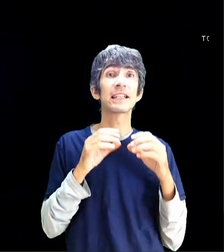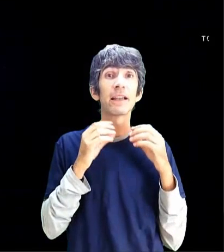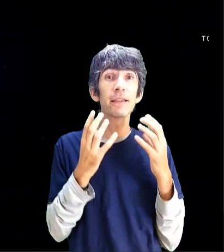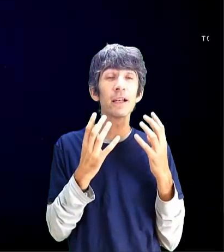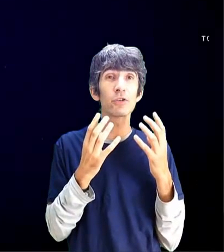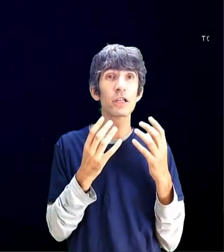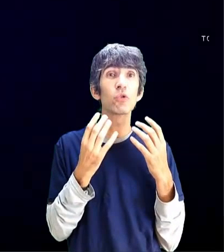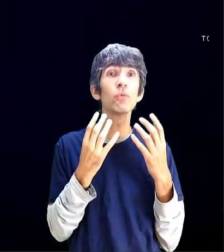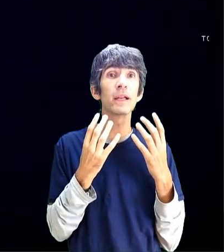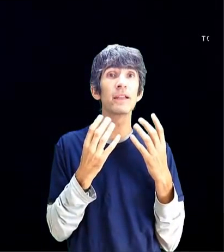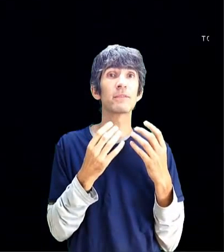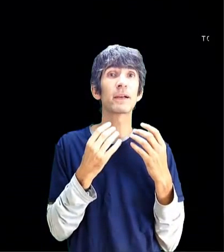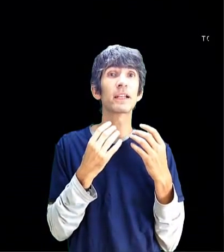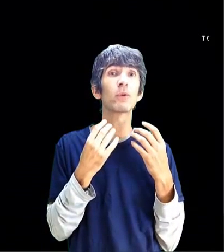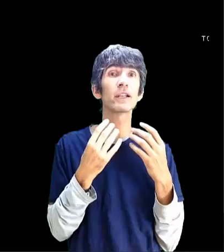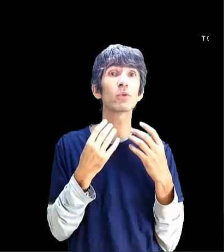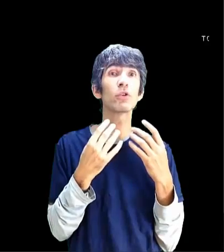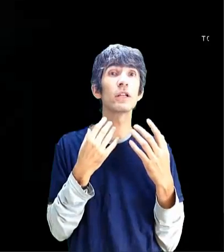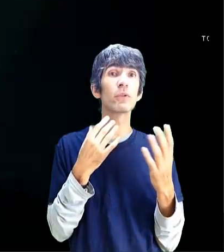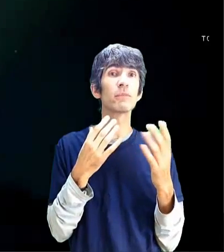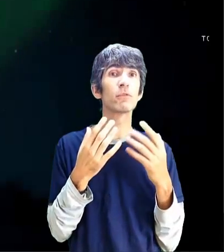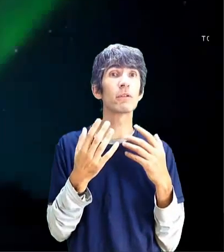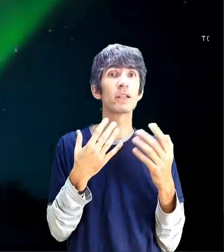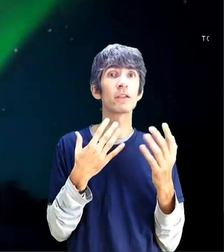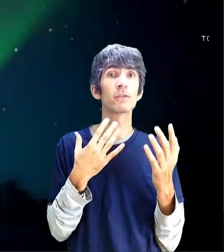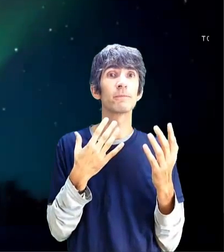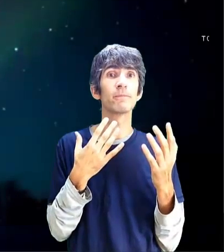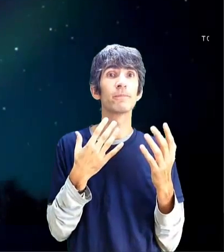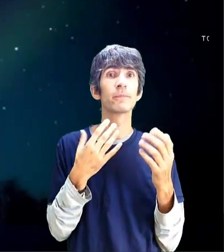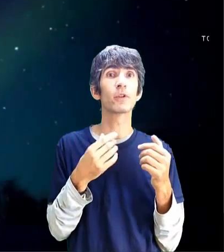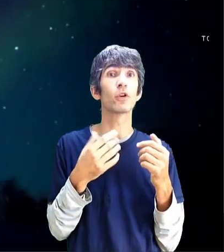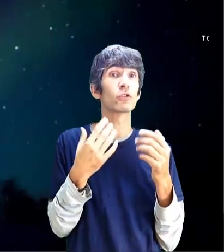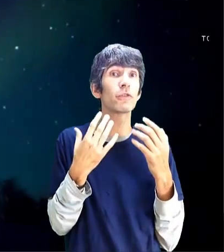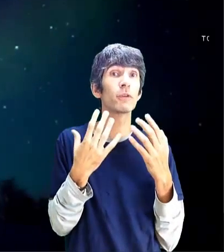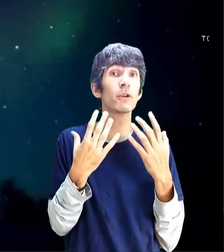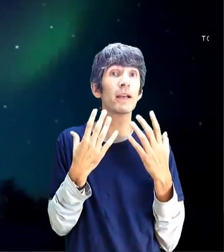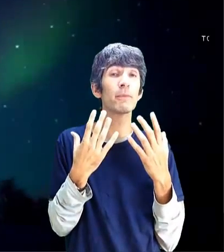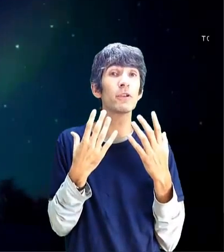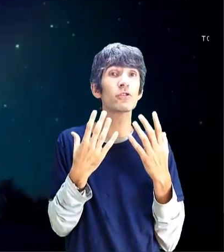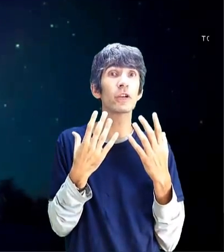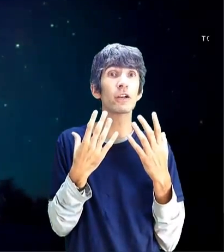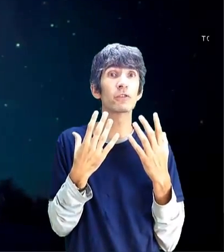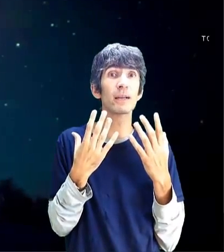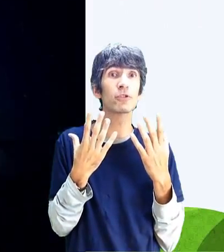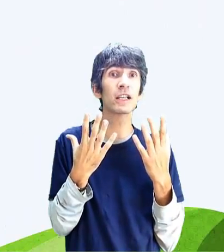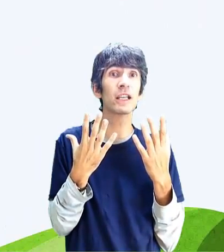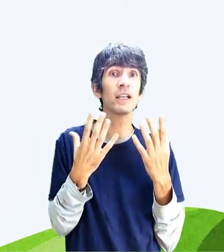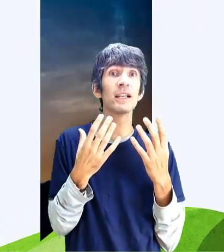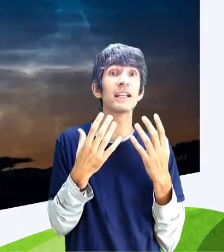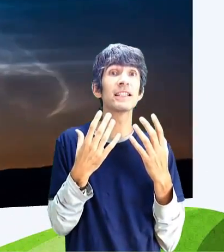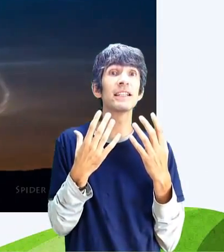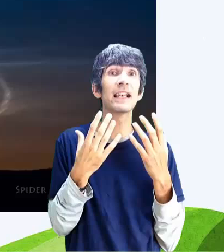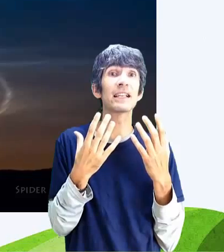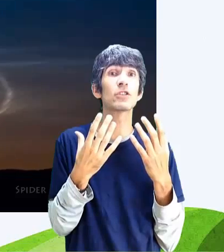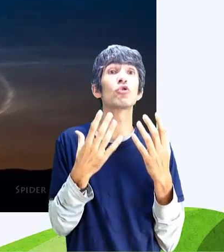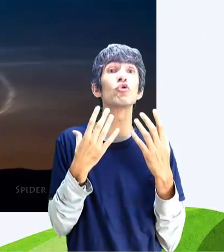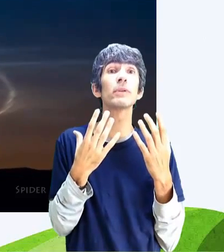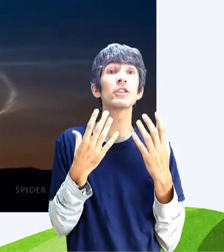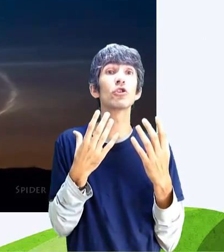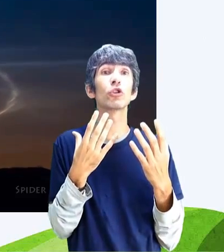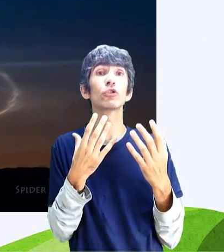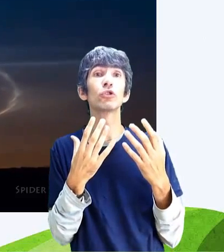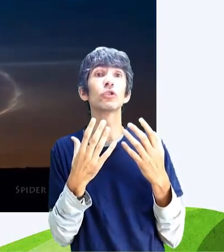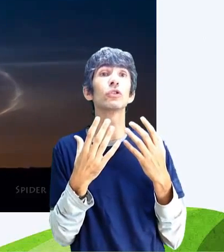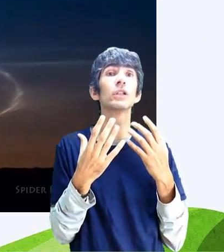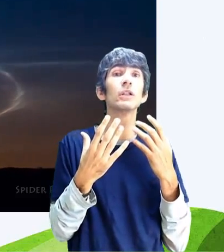En las que el cielo se cubre de espectaculares juegos de luz en movimiento. Otro fenómeno maravilloso que encontramos aquí es el de las